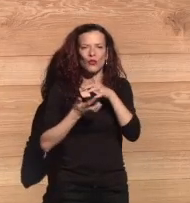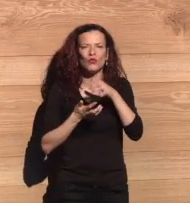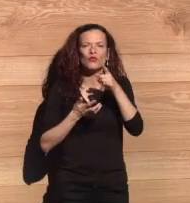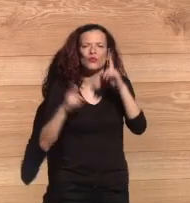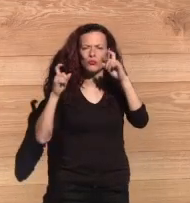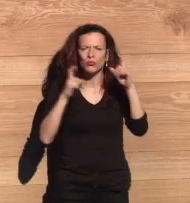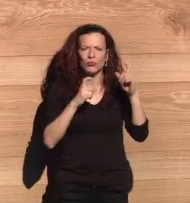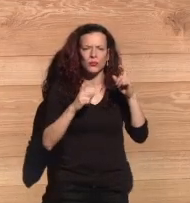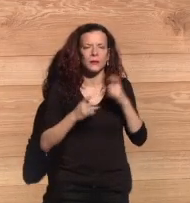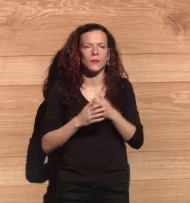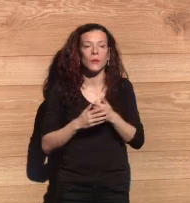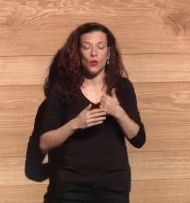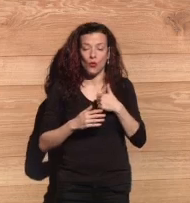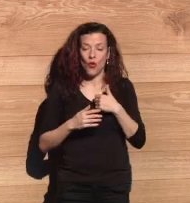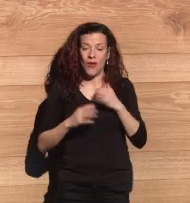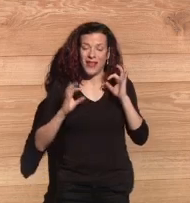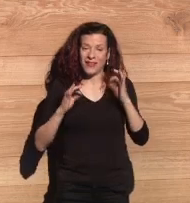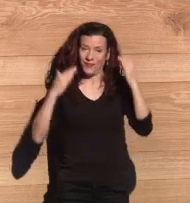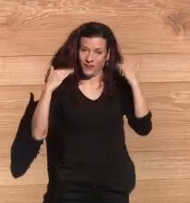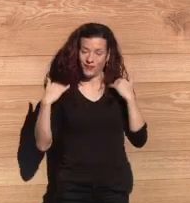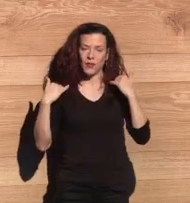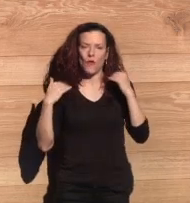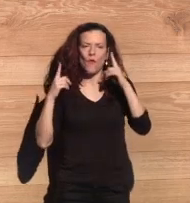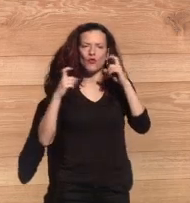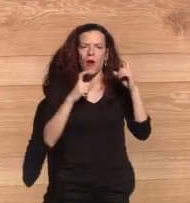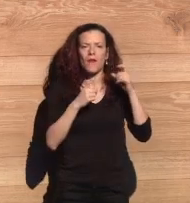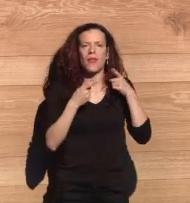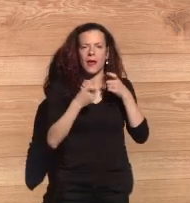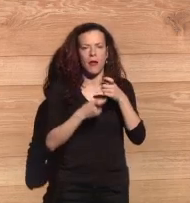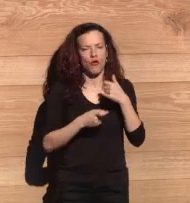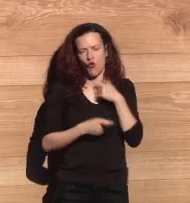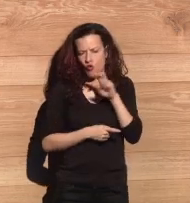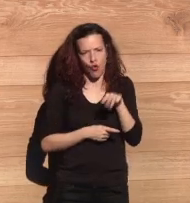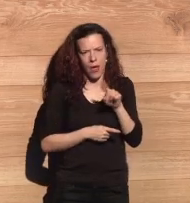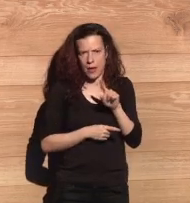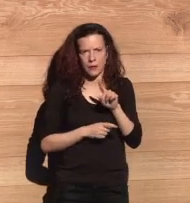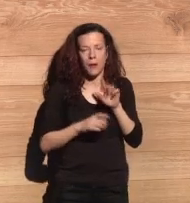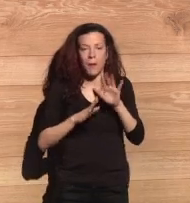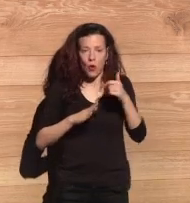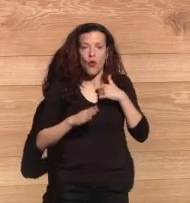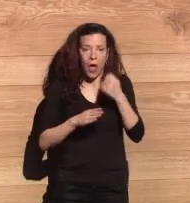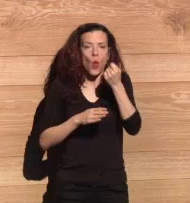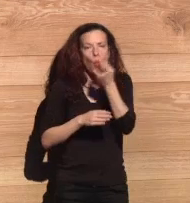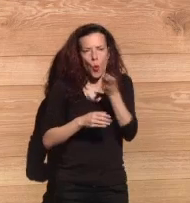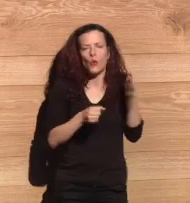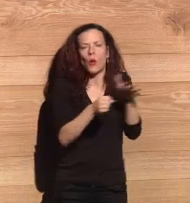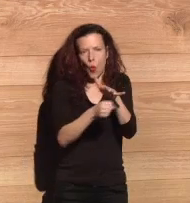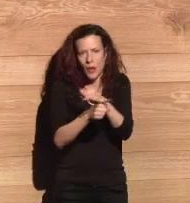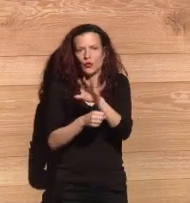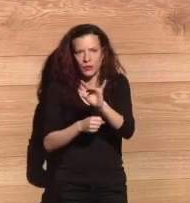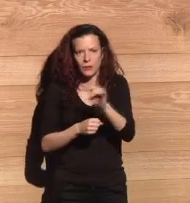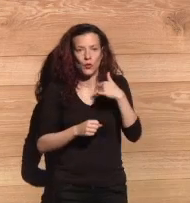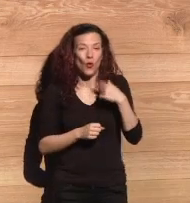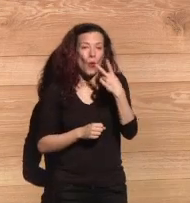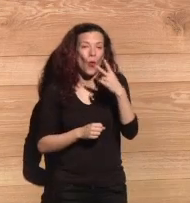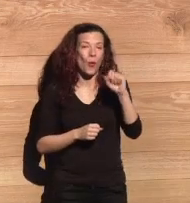Bueno, yo no soy una fotógrafa de guerra, pero sí he cubierto conflictos. Y cuando digo que no soy una fotógrafa de guerra es que yo llevo 20 años